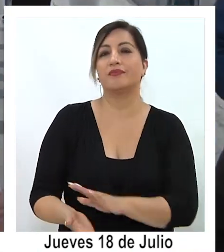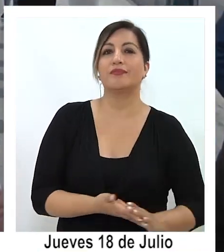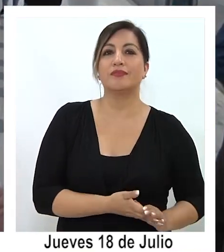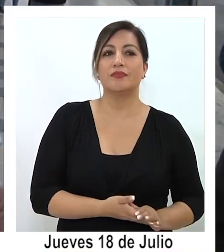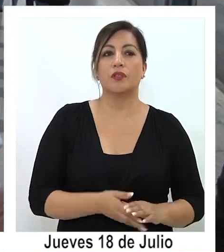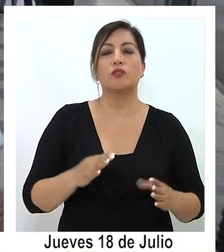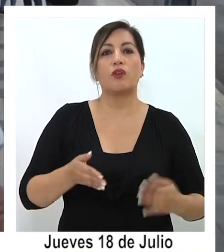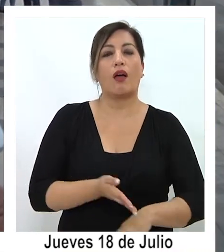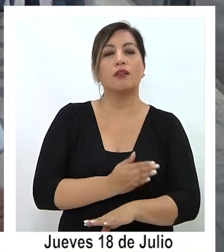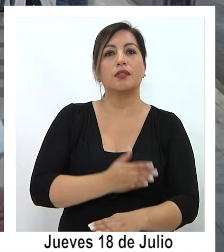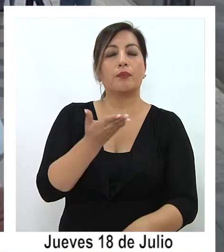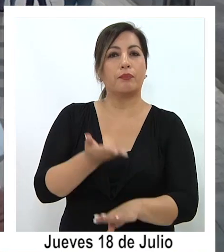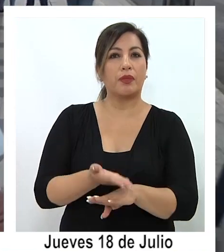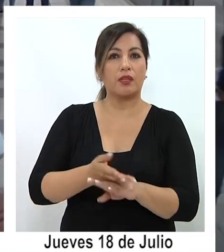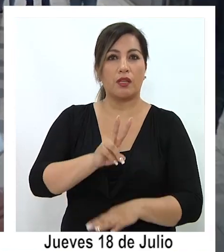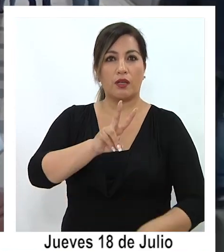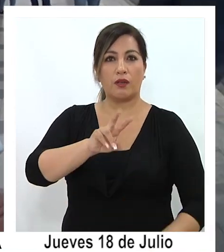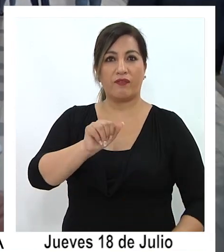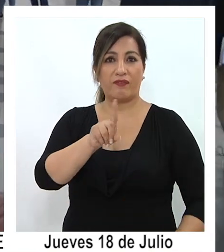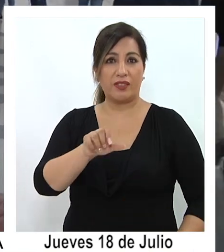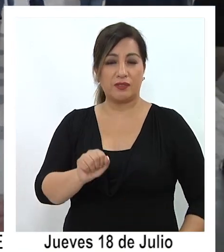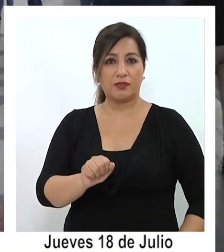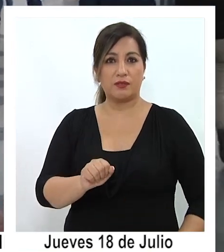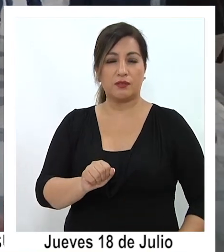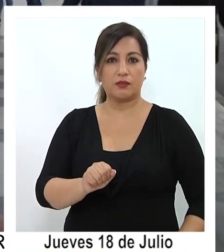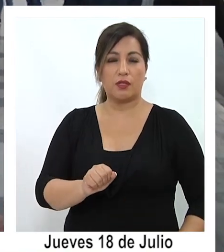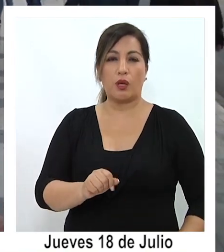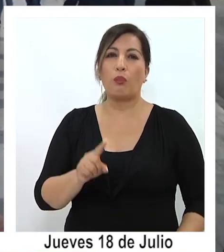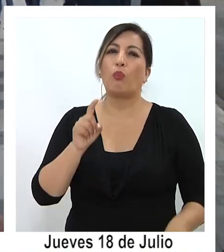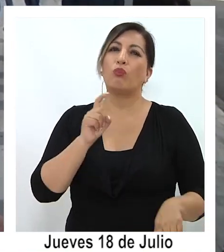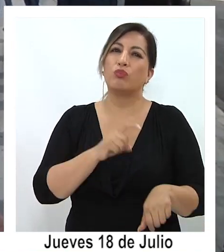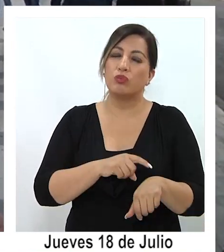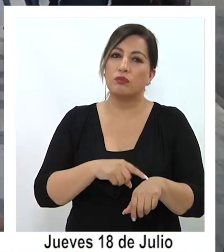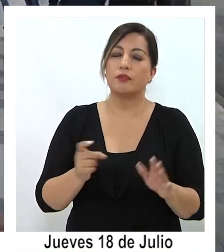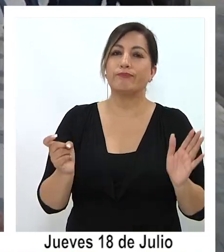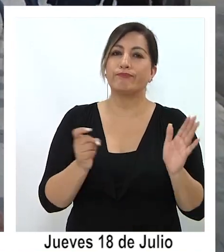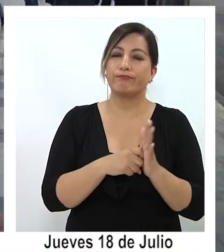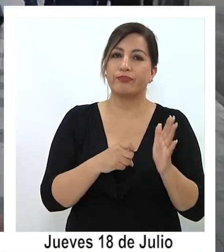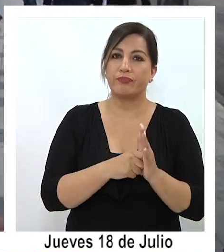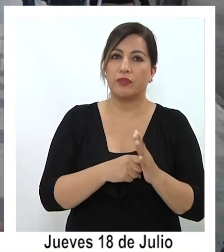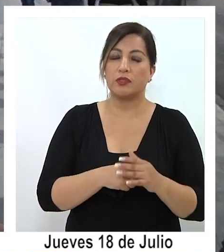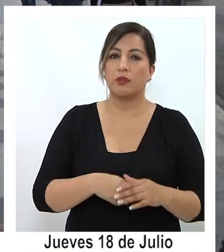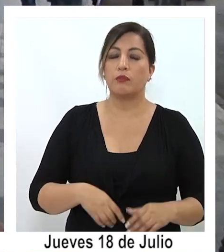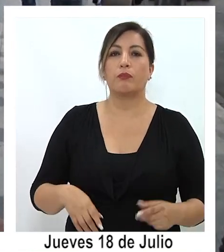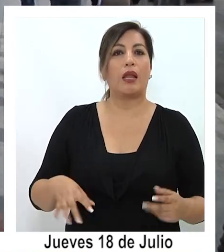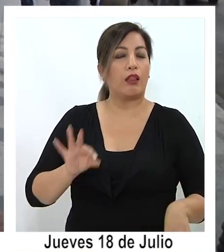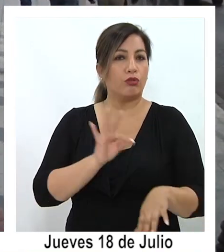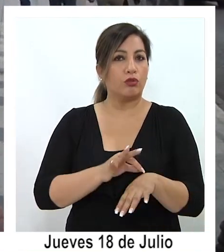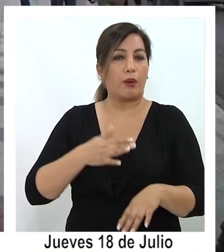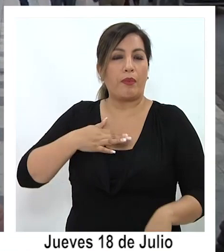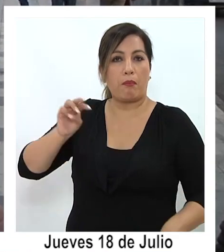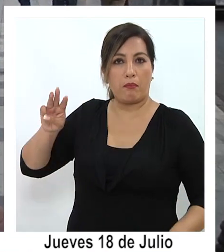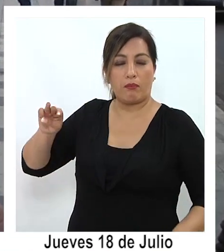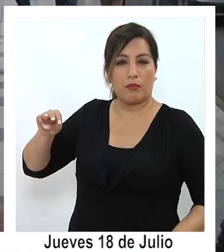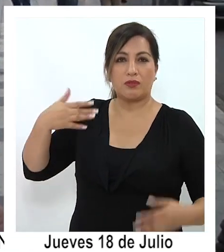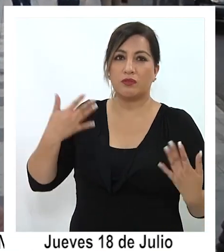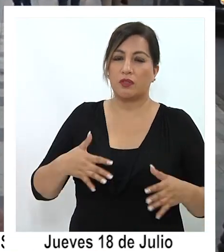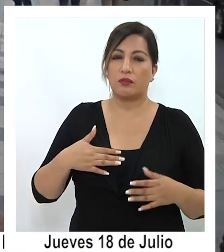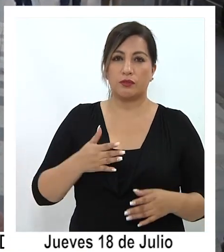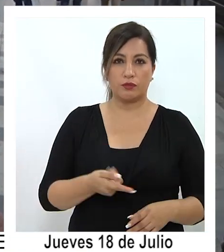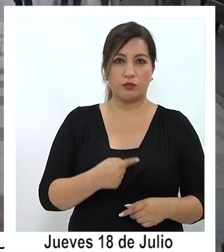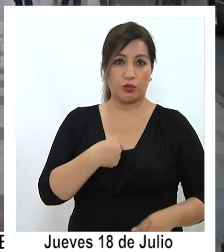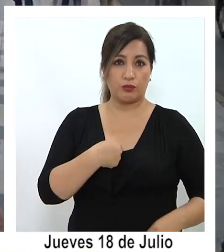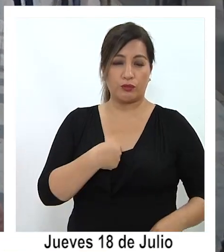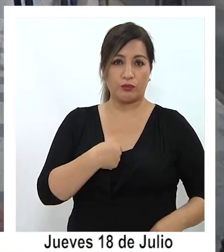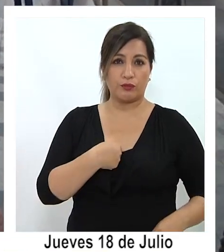Estoy en solicitud de una visa temporaria por tratamiento médico para mi mamá. Ya yo estoy en